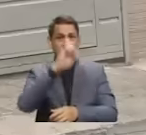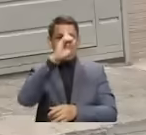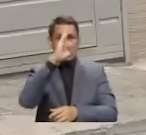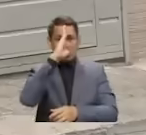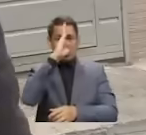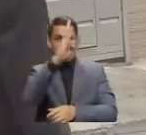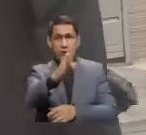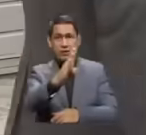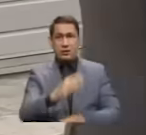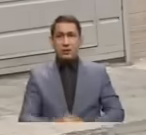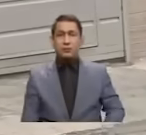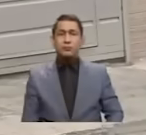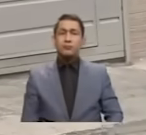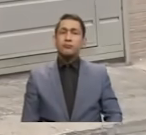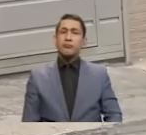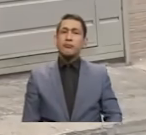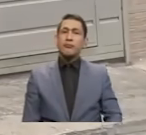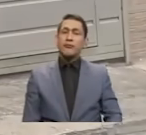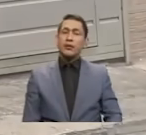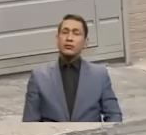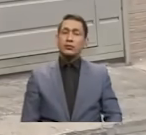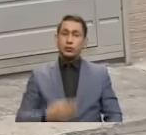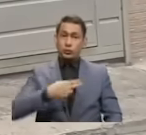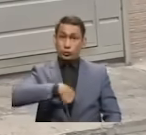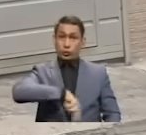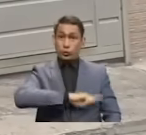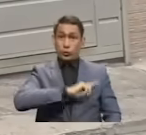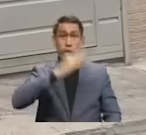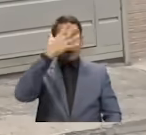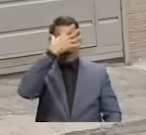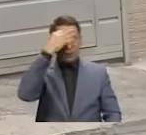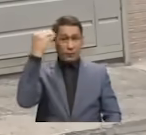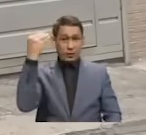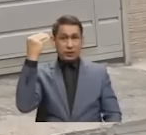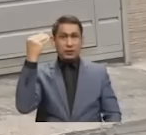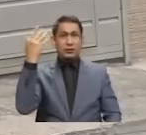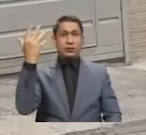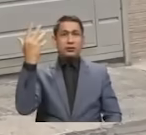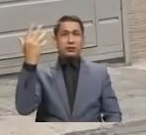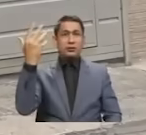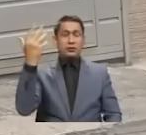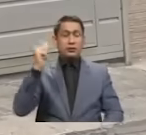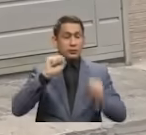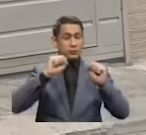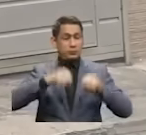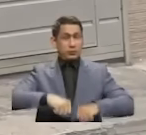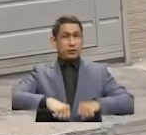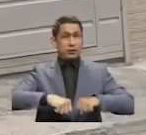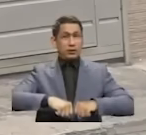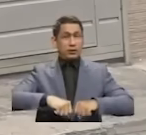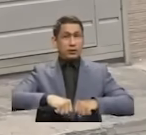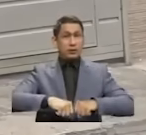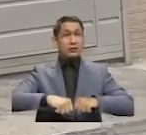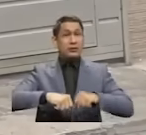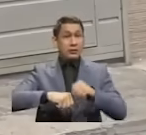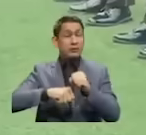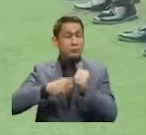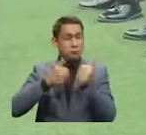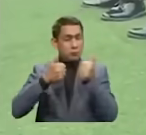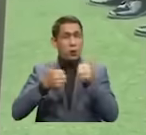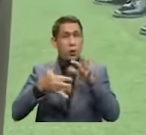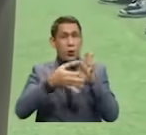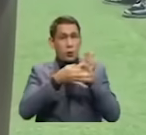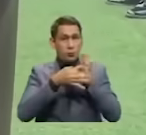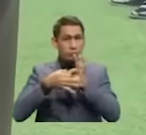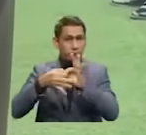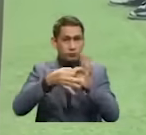proceso podría decir que hemos aprendido mucho lo que es ser leales, ser compañerismo,